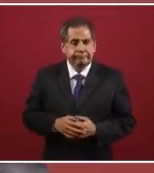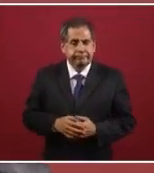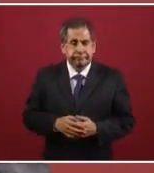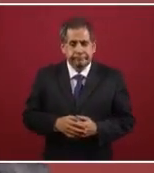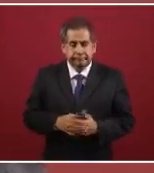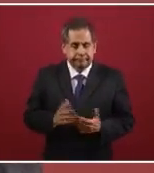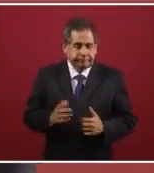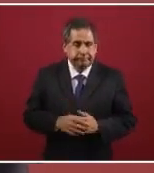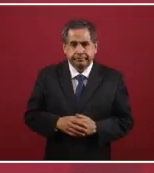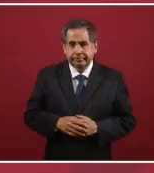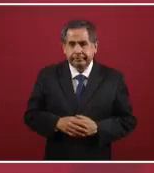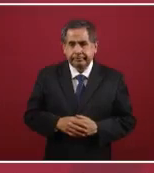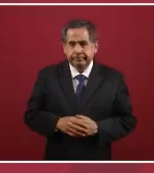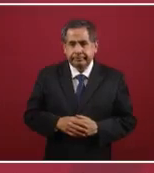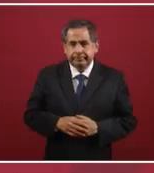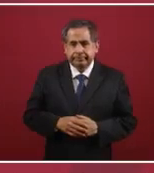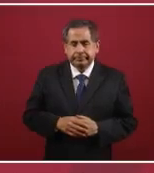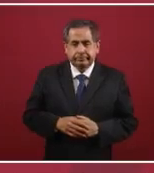unos